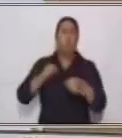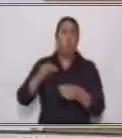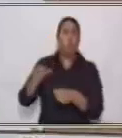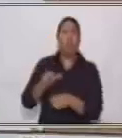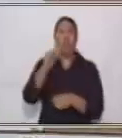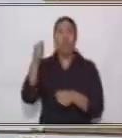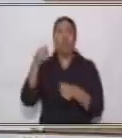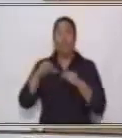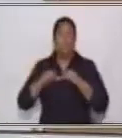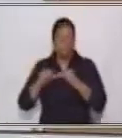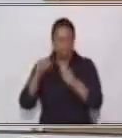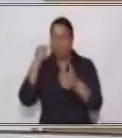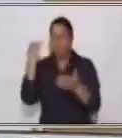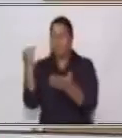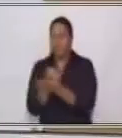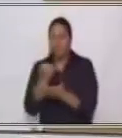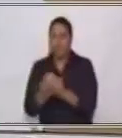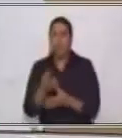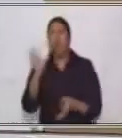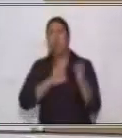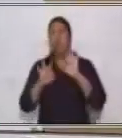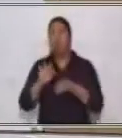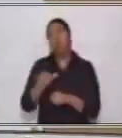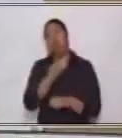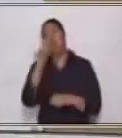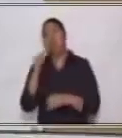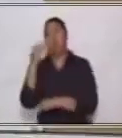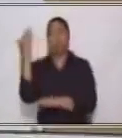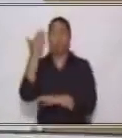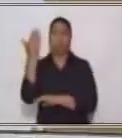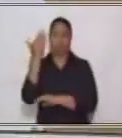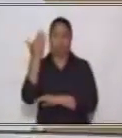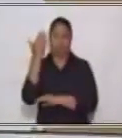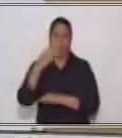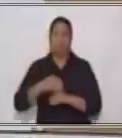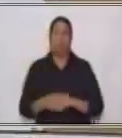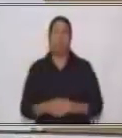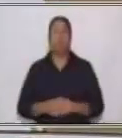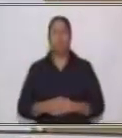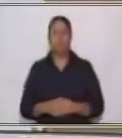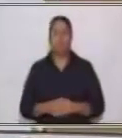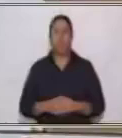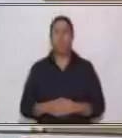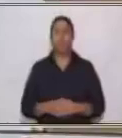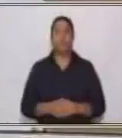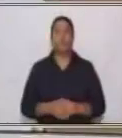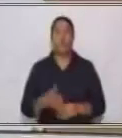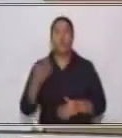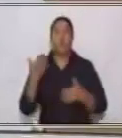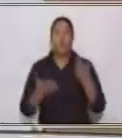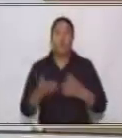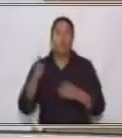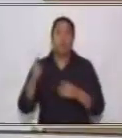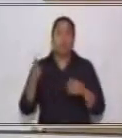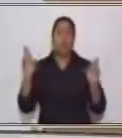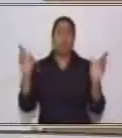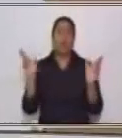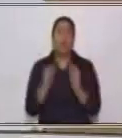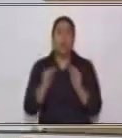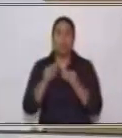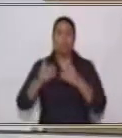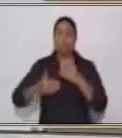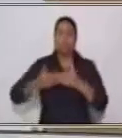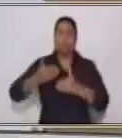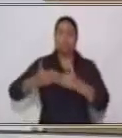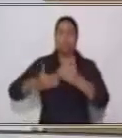o alguna otra exposición. Así como si para el resumen hay pasos, para la conclusión también hay algunos